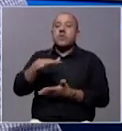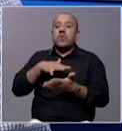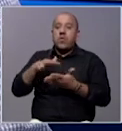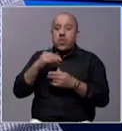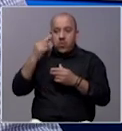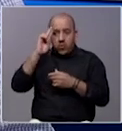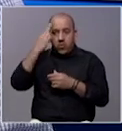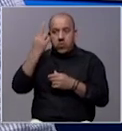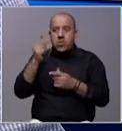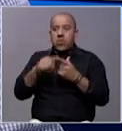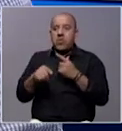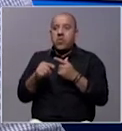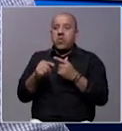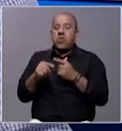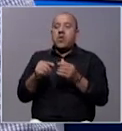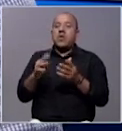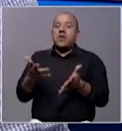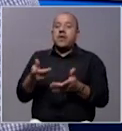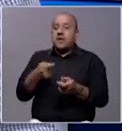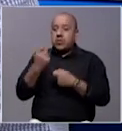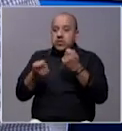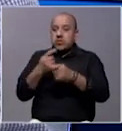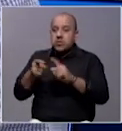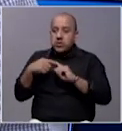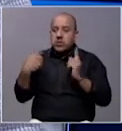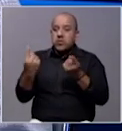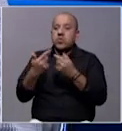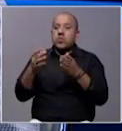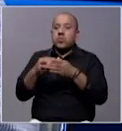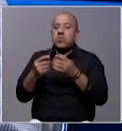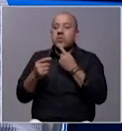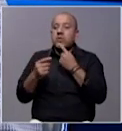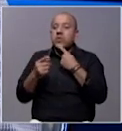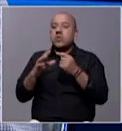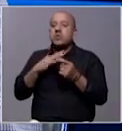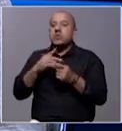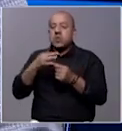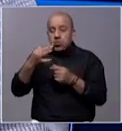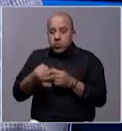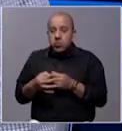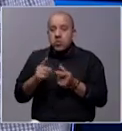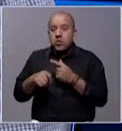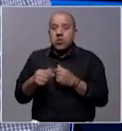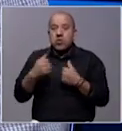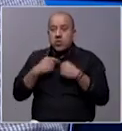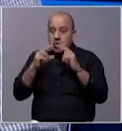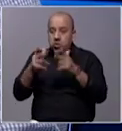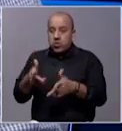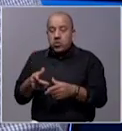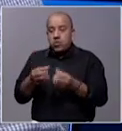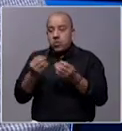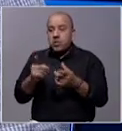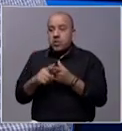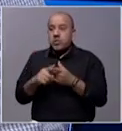de diálogo de armonía de negociación entre todos los partidos y eso incluye al frente si le toca estar en la oposición y no lo digo simplemente para ser